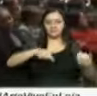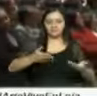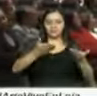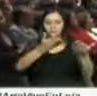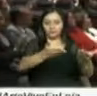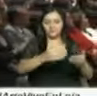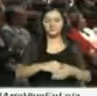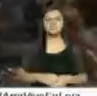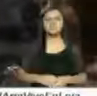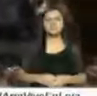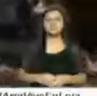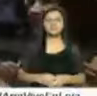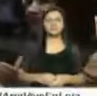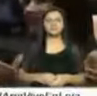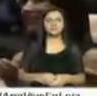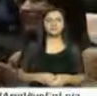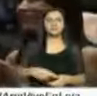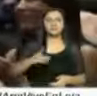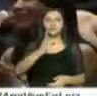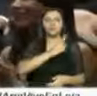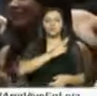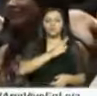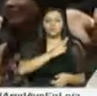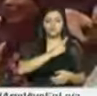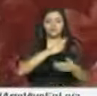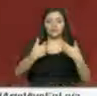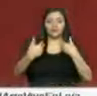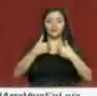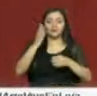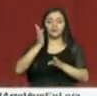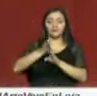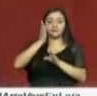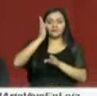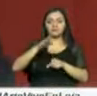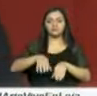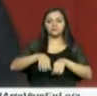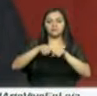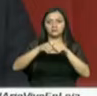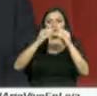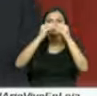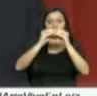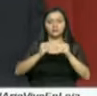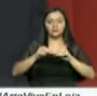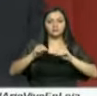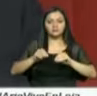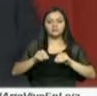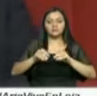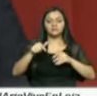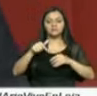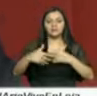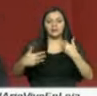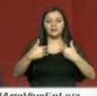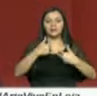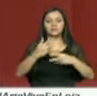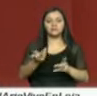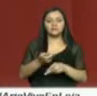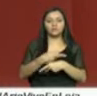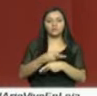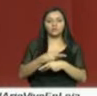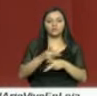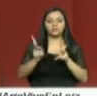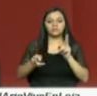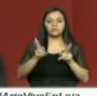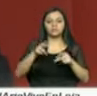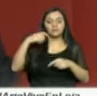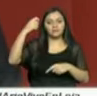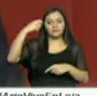La Universidad de las Artes tendrá aquí una sede para la formación de artistas y productores. Desde